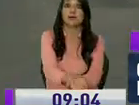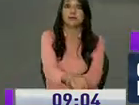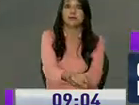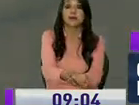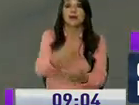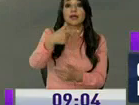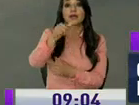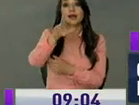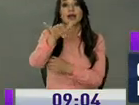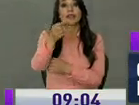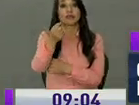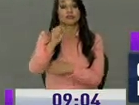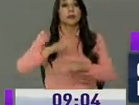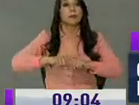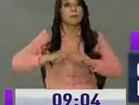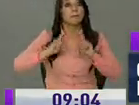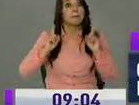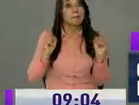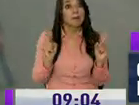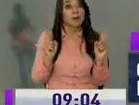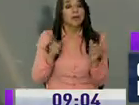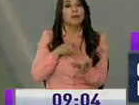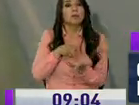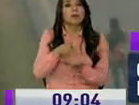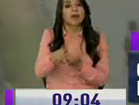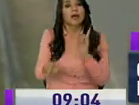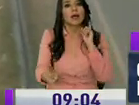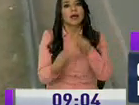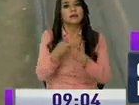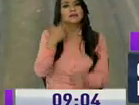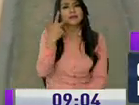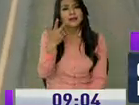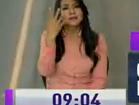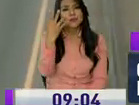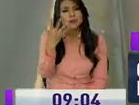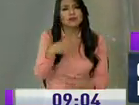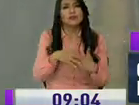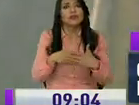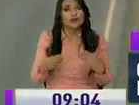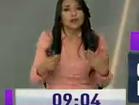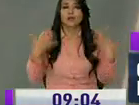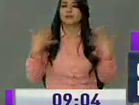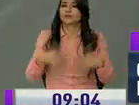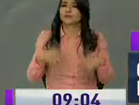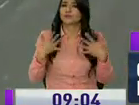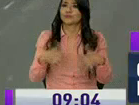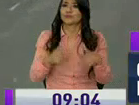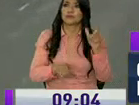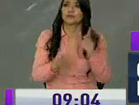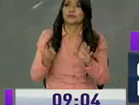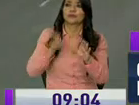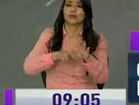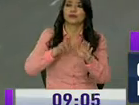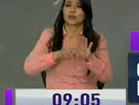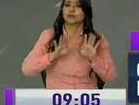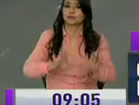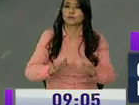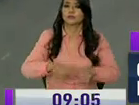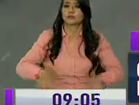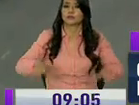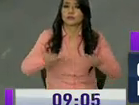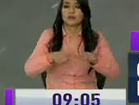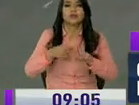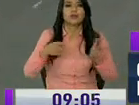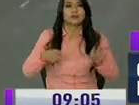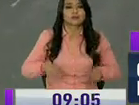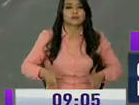Los Granados, sin embargo, están cobrando hasta $3-4 para movilizar a los pasajeros desde este punto, desde